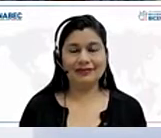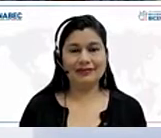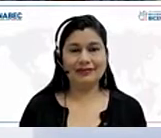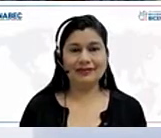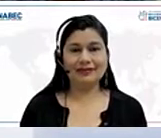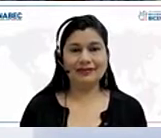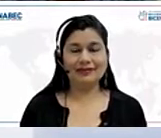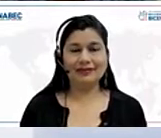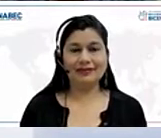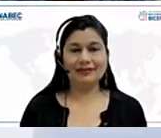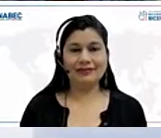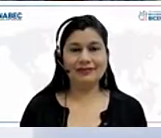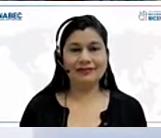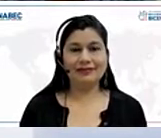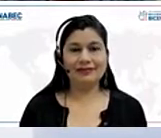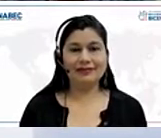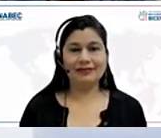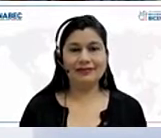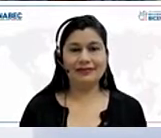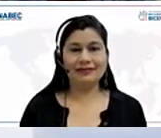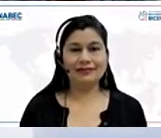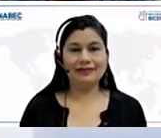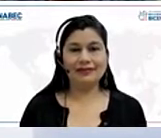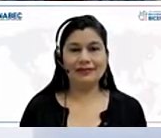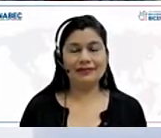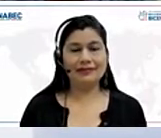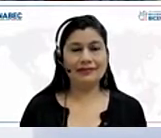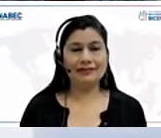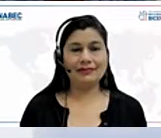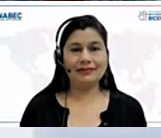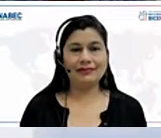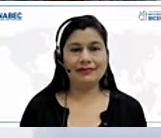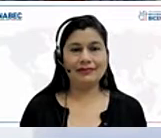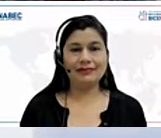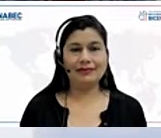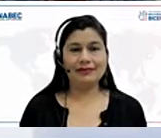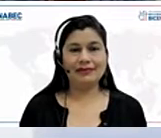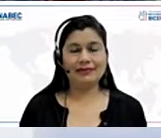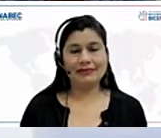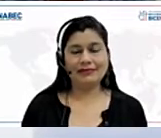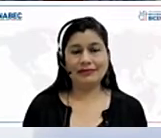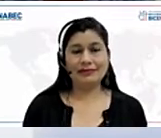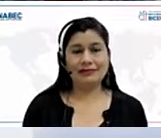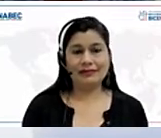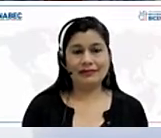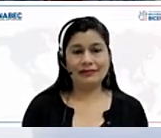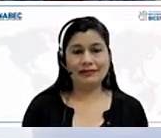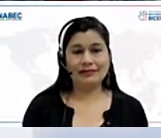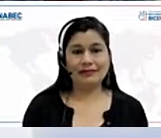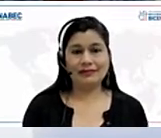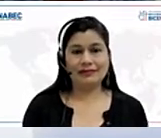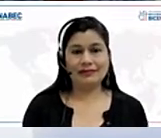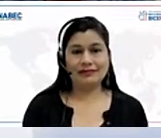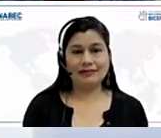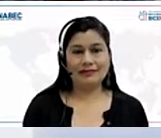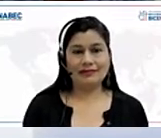estudios y avanza, bueno, a buen ritmo y termina sus estudios de la maestría, digamos que termina el